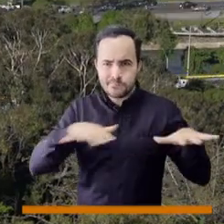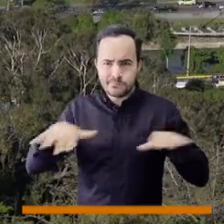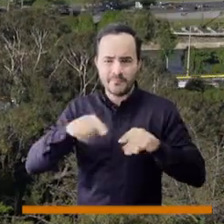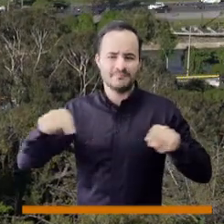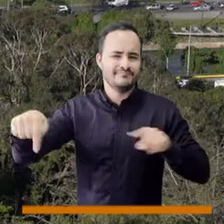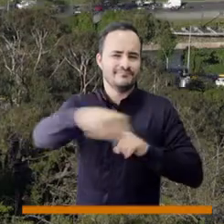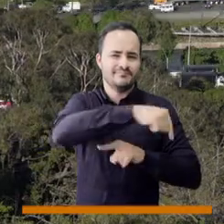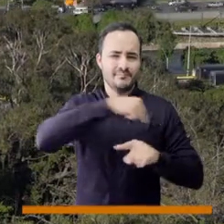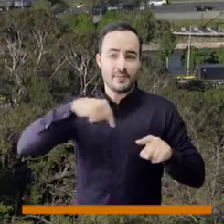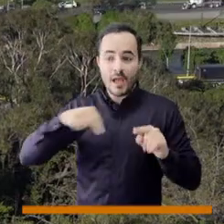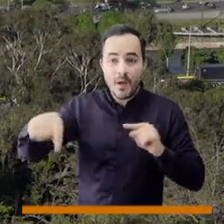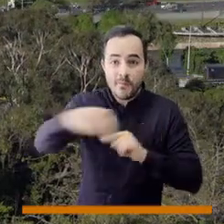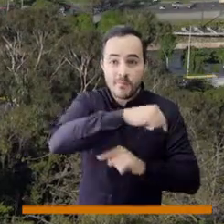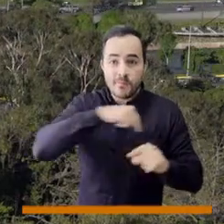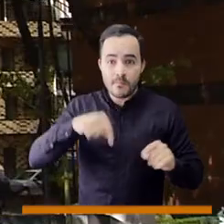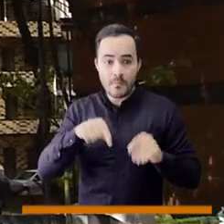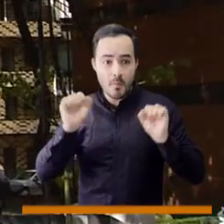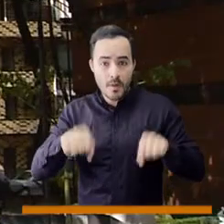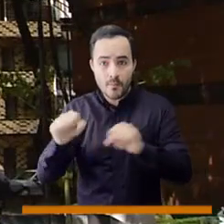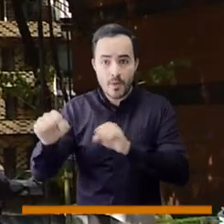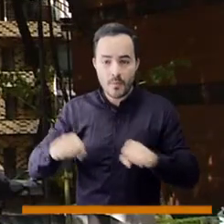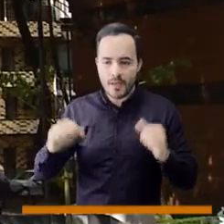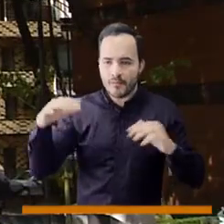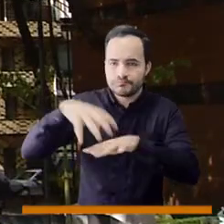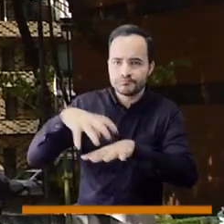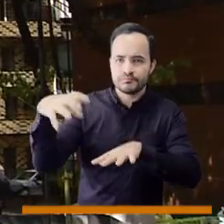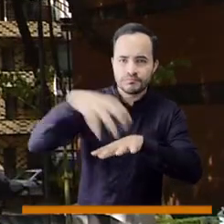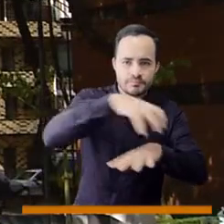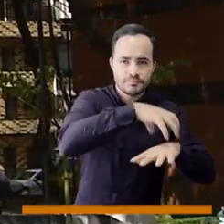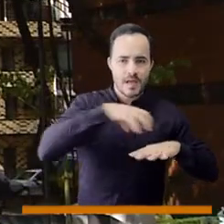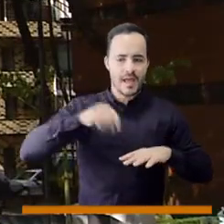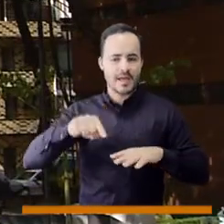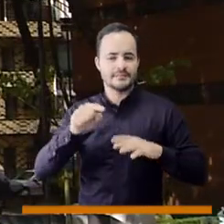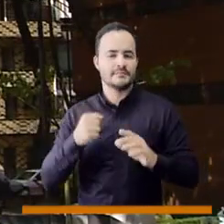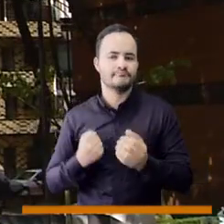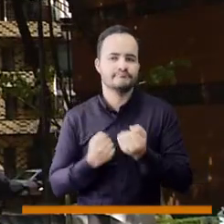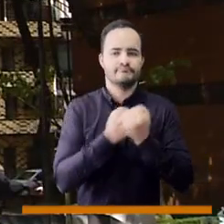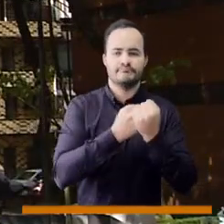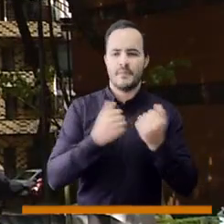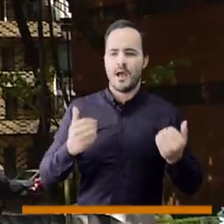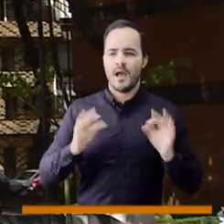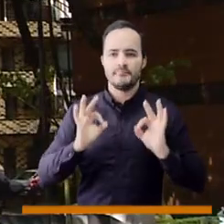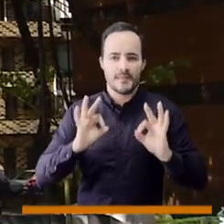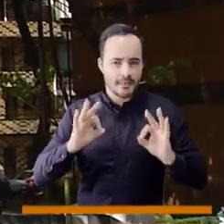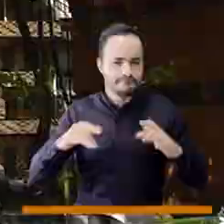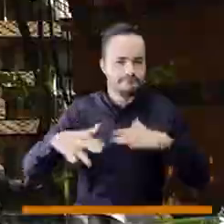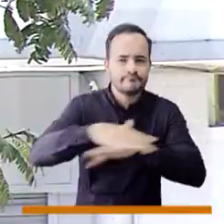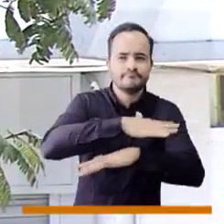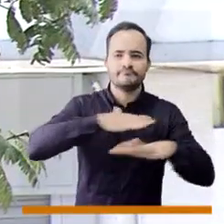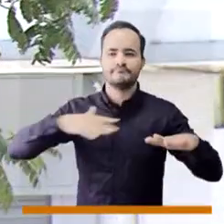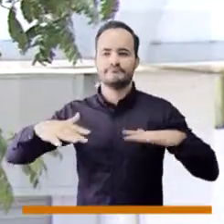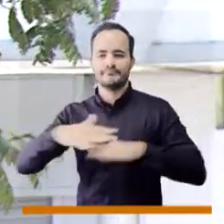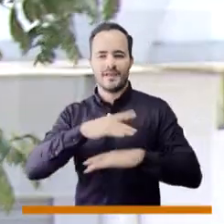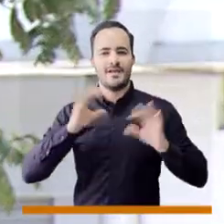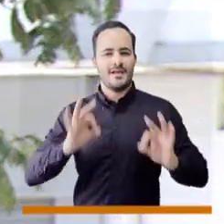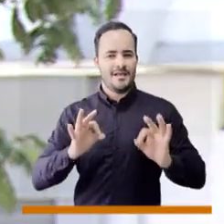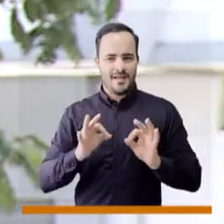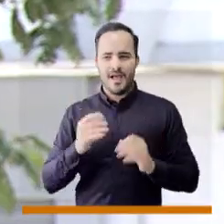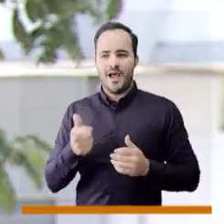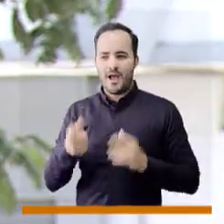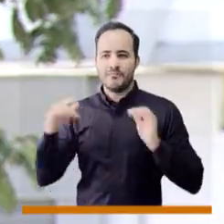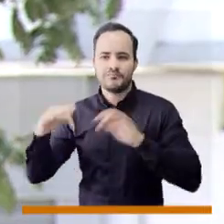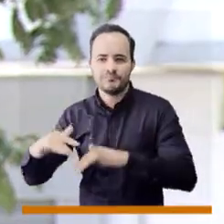las zonas verdes disponibles para generar diferentes estratos, aumentando así la posibilidad de